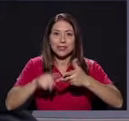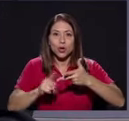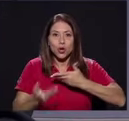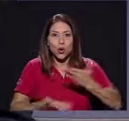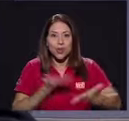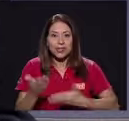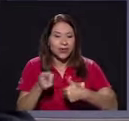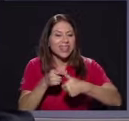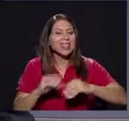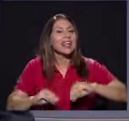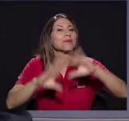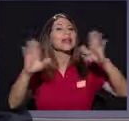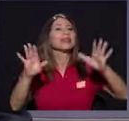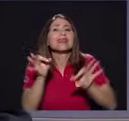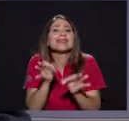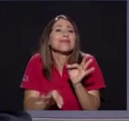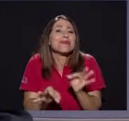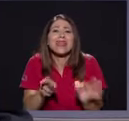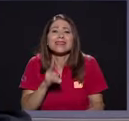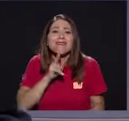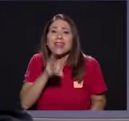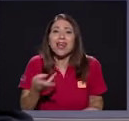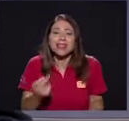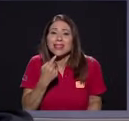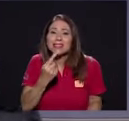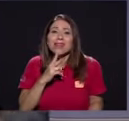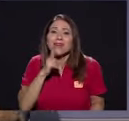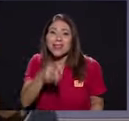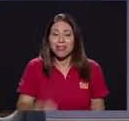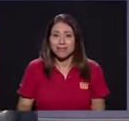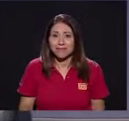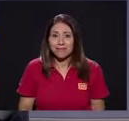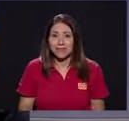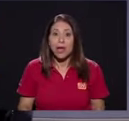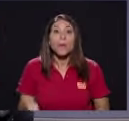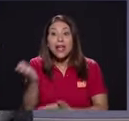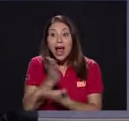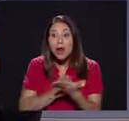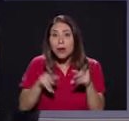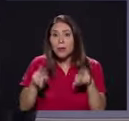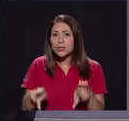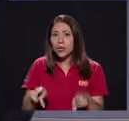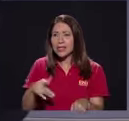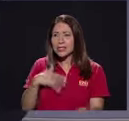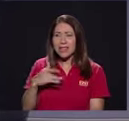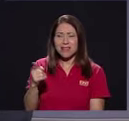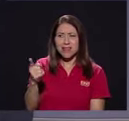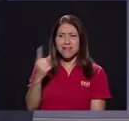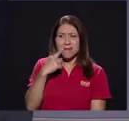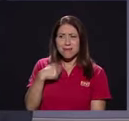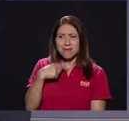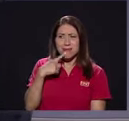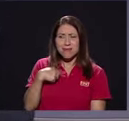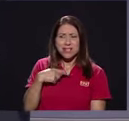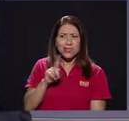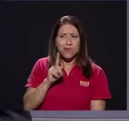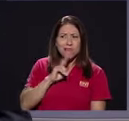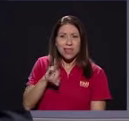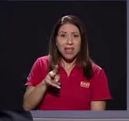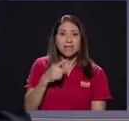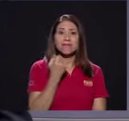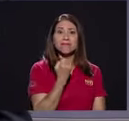Y transparencia es algo muy simple, es la verdad. Es decir la verdad. Porque cuando un ciudadano siente que no le están diciendo la verdad, se